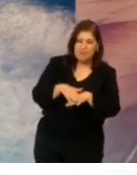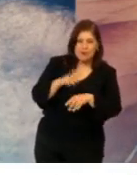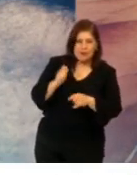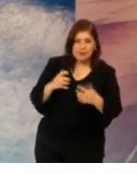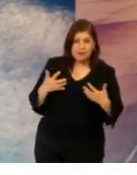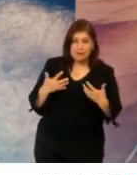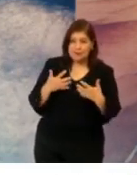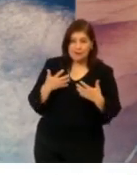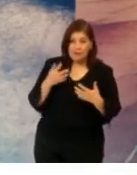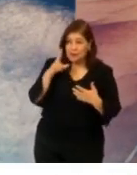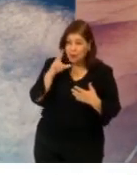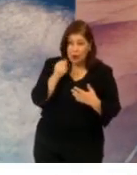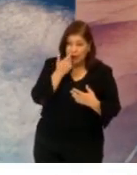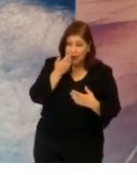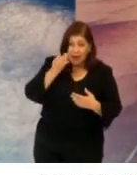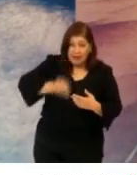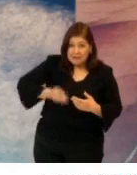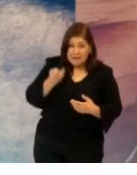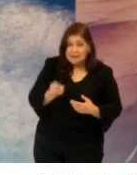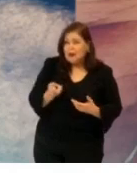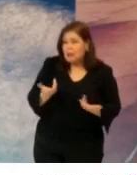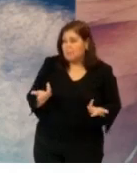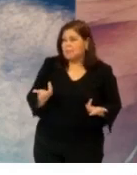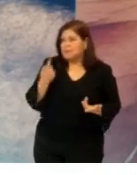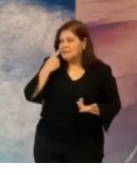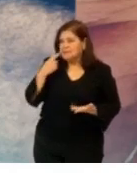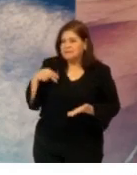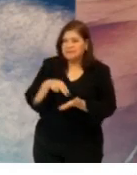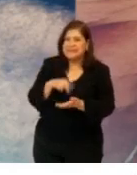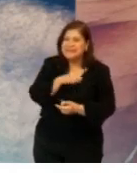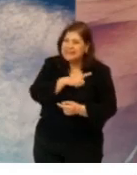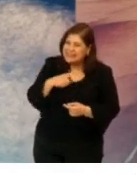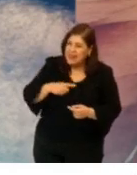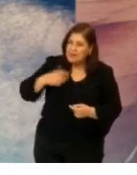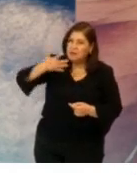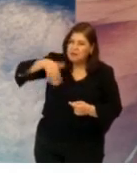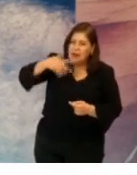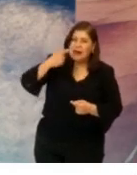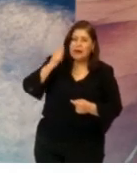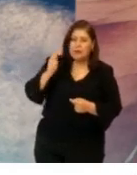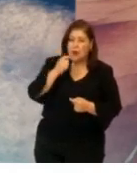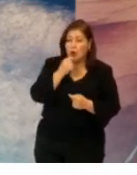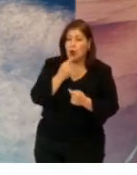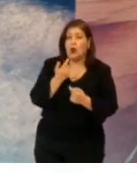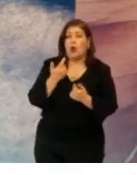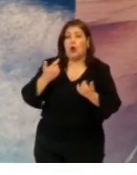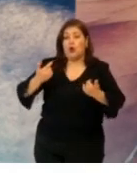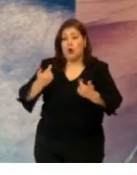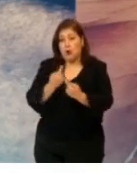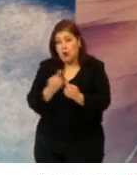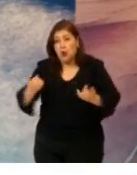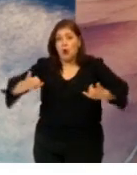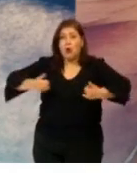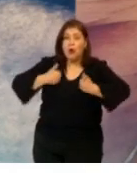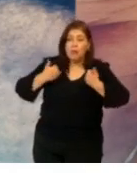ese victimismo, ahora estamos acá. Entonces tenemos que buscar que nuestros jóvenes circulen